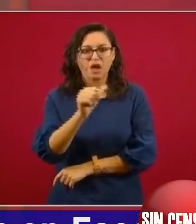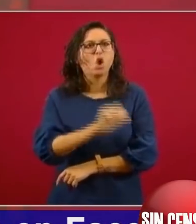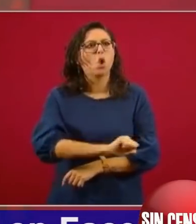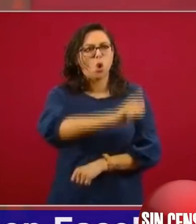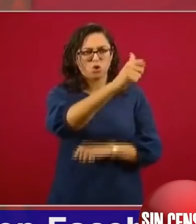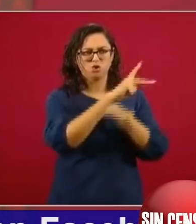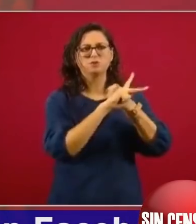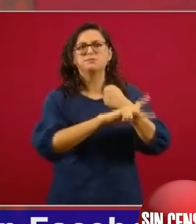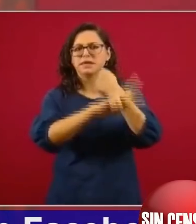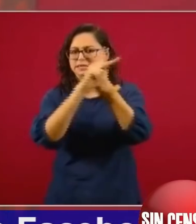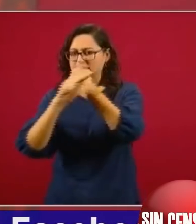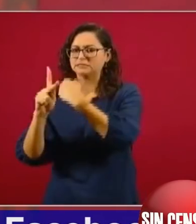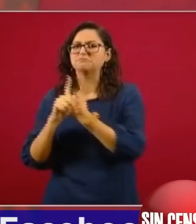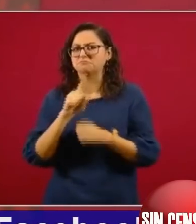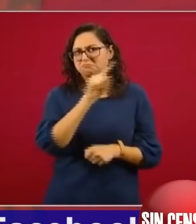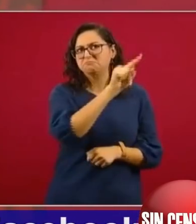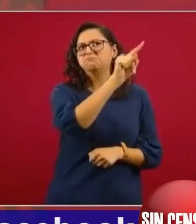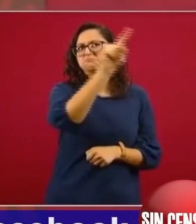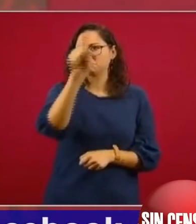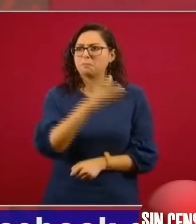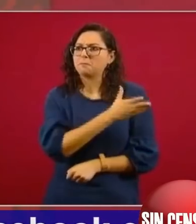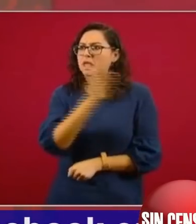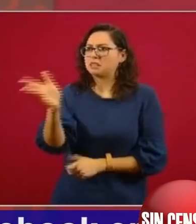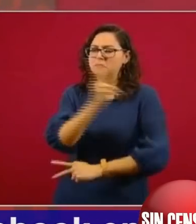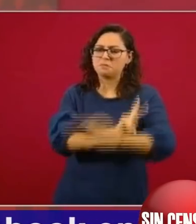los países